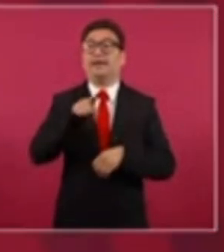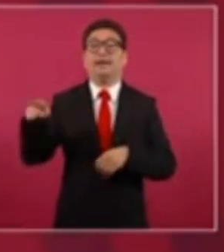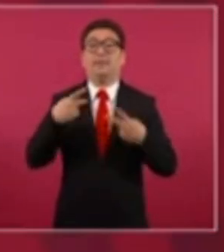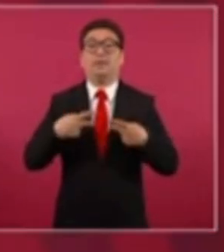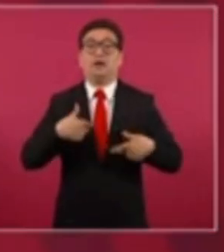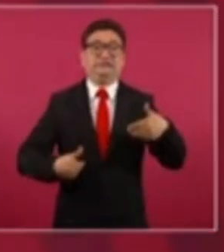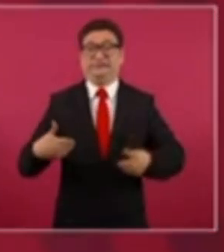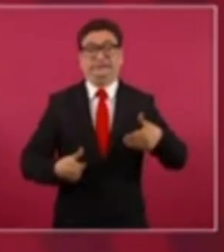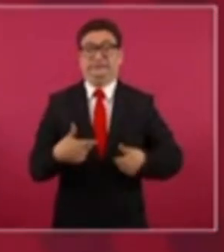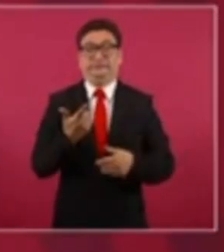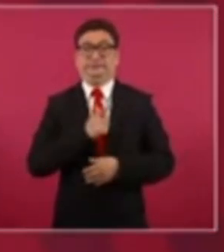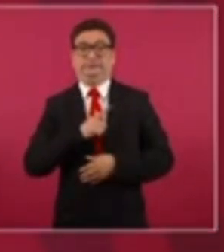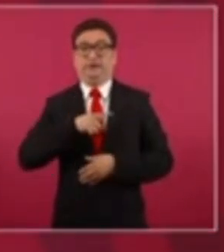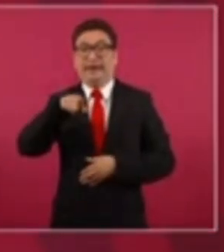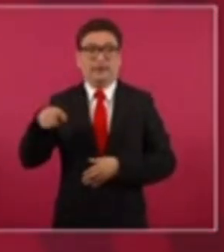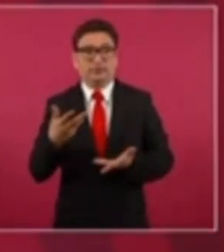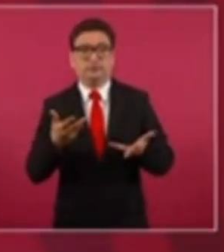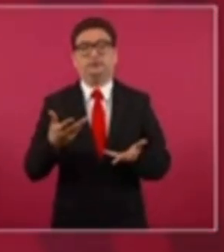y